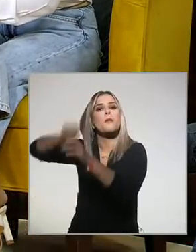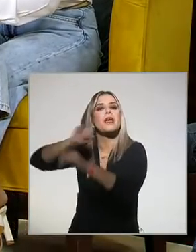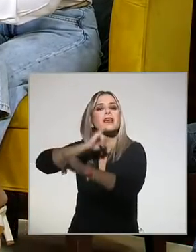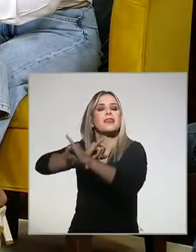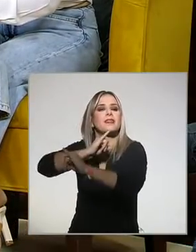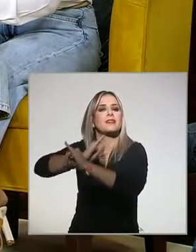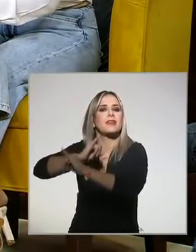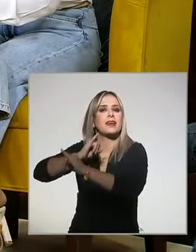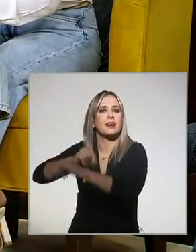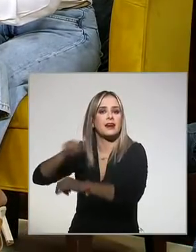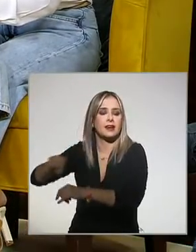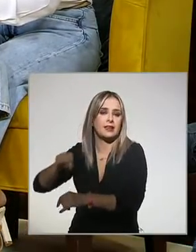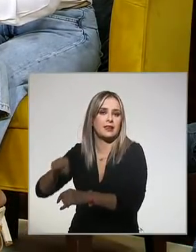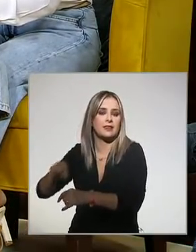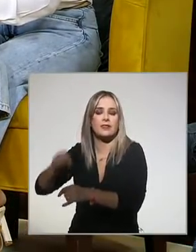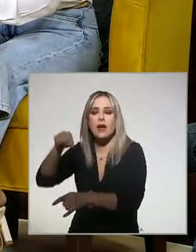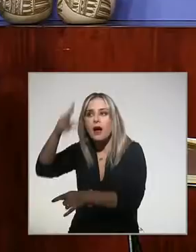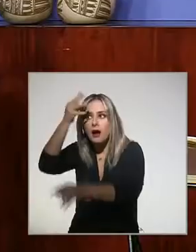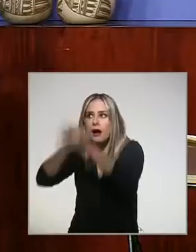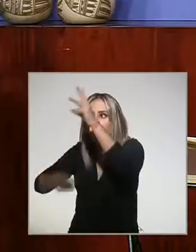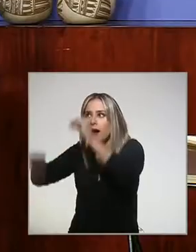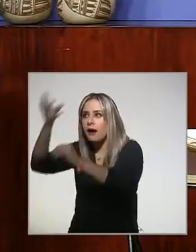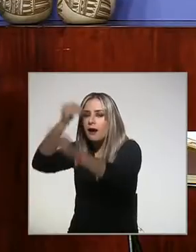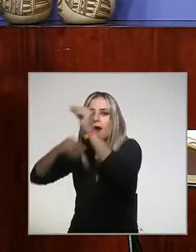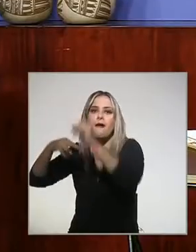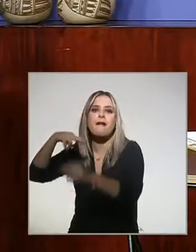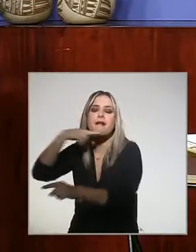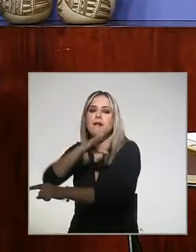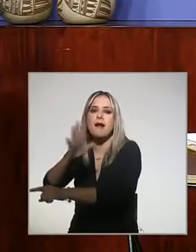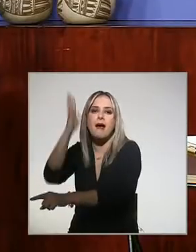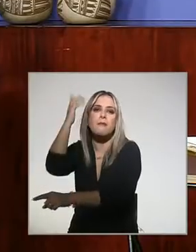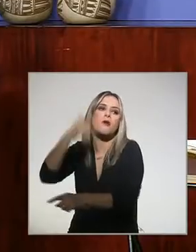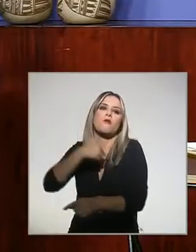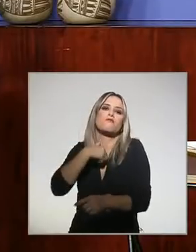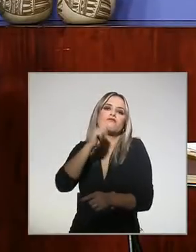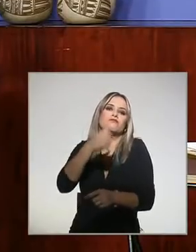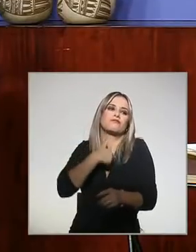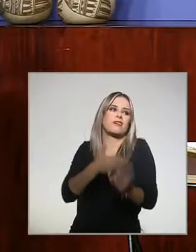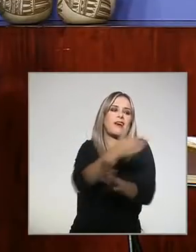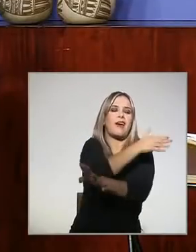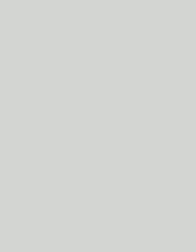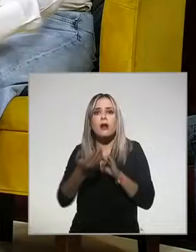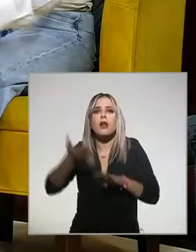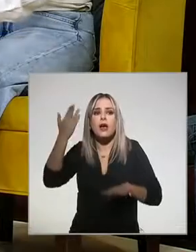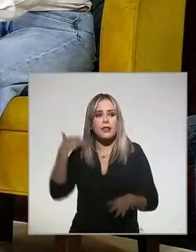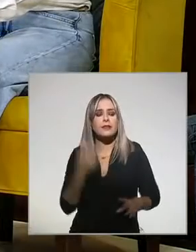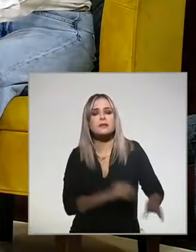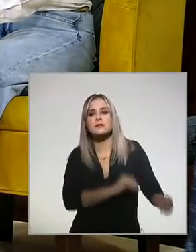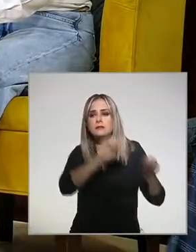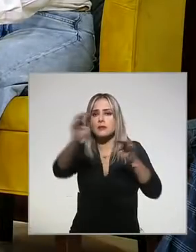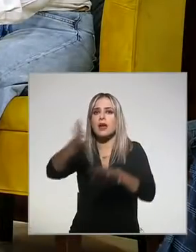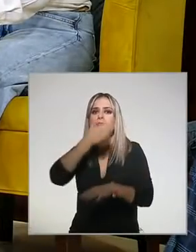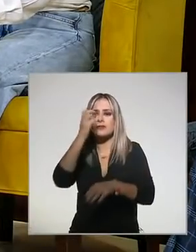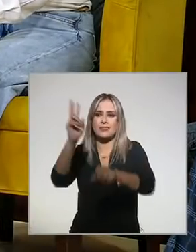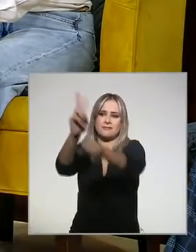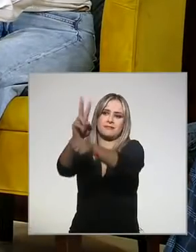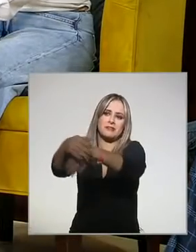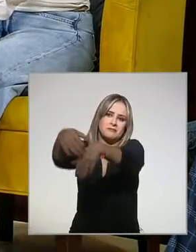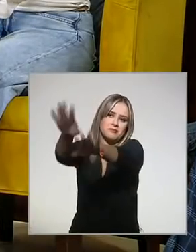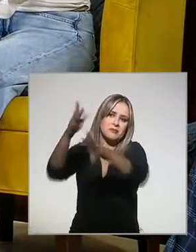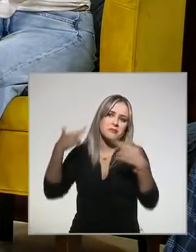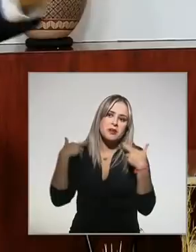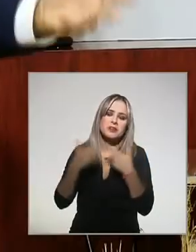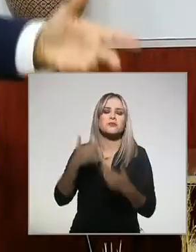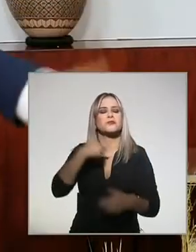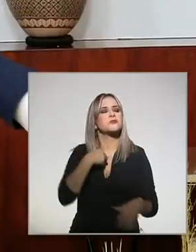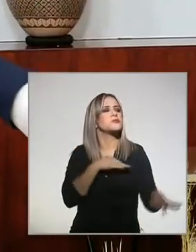como somos pequeños, mientras vamos creciendo, vamos adquiriendo las habilidades que en un futuro nuestro cerebro necesita para adaptarse. He solapado a mi hijo tantos años